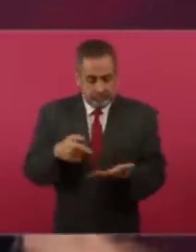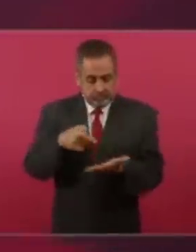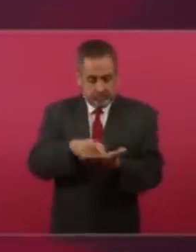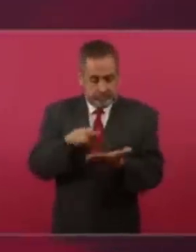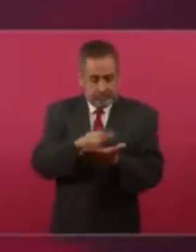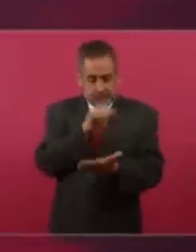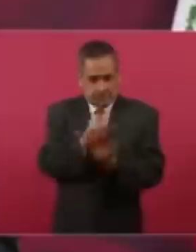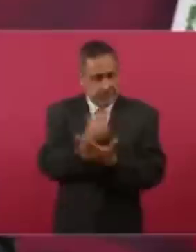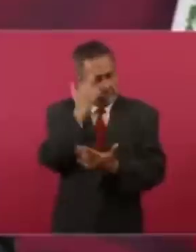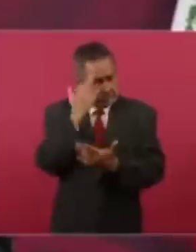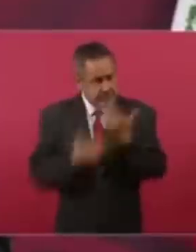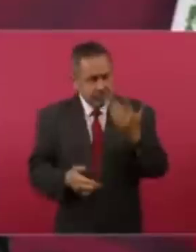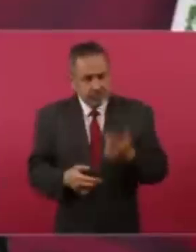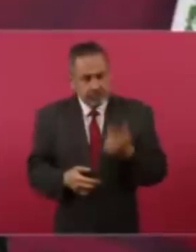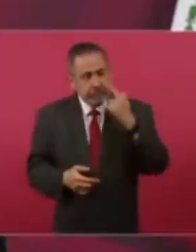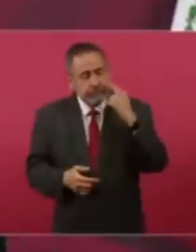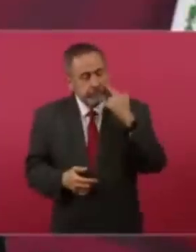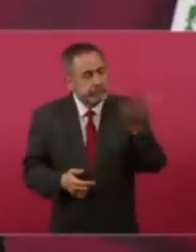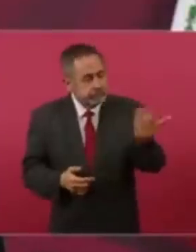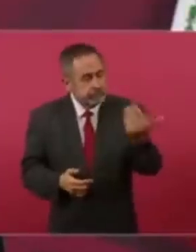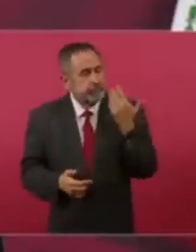legal